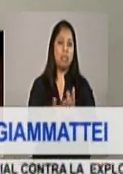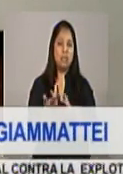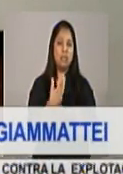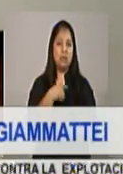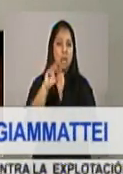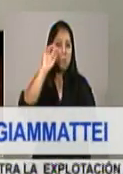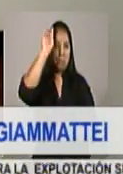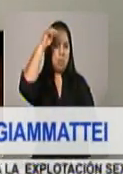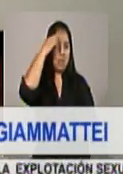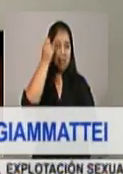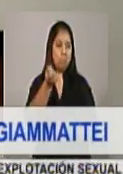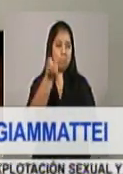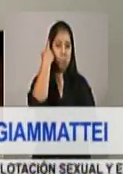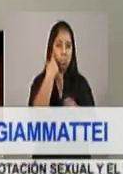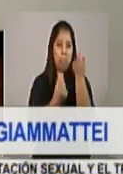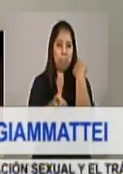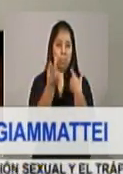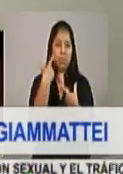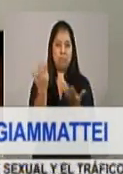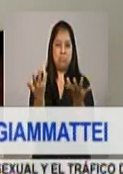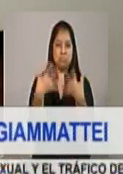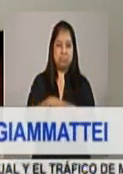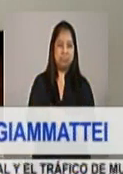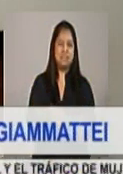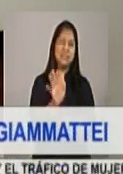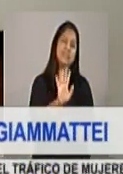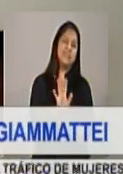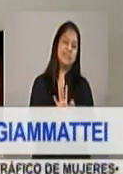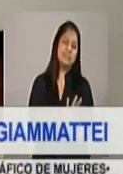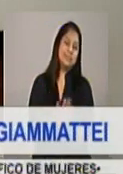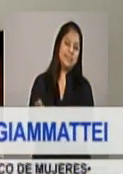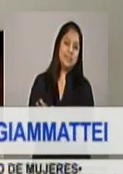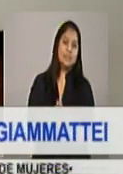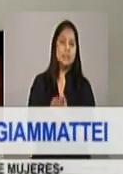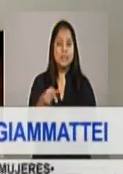política con la economía y la mezclan. Creo que